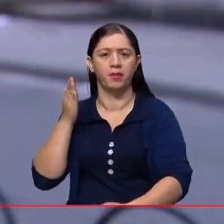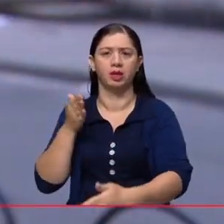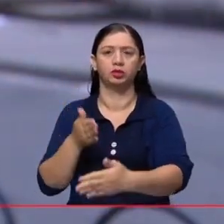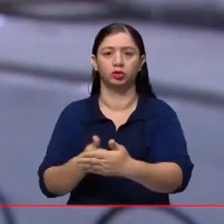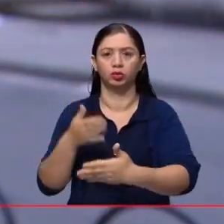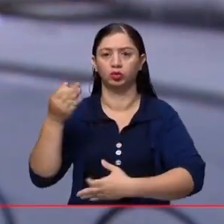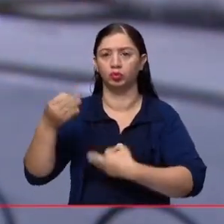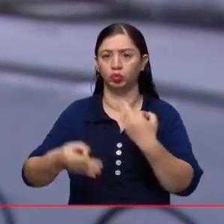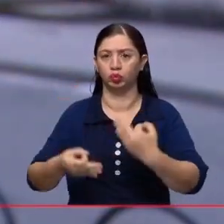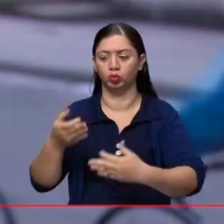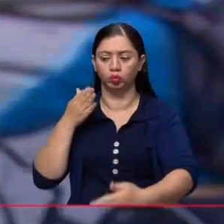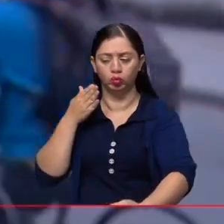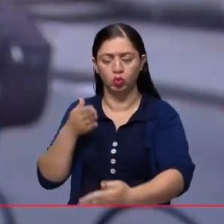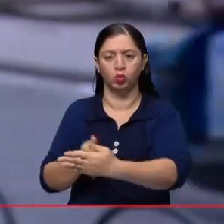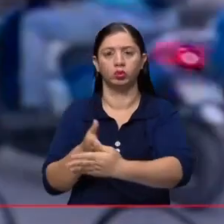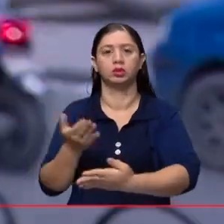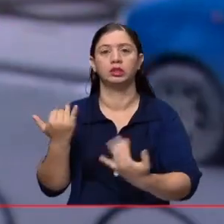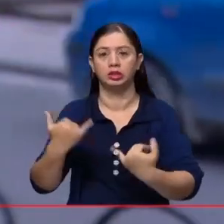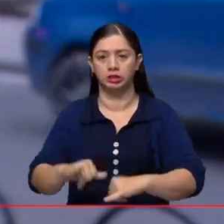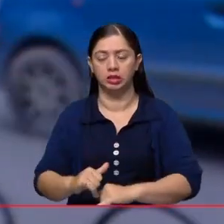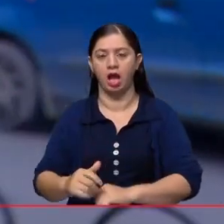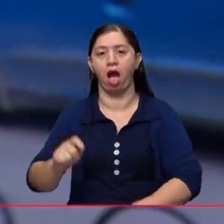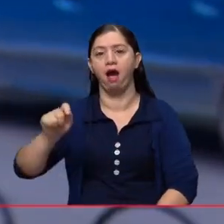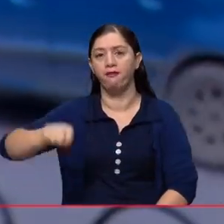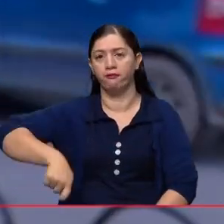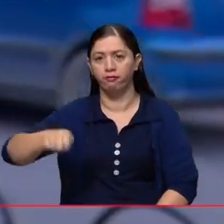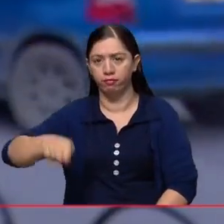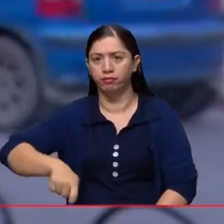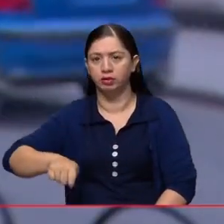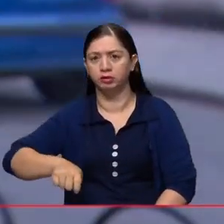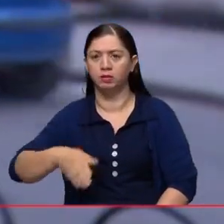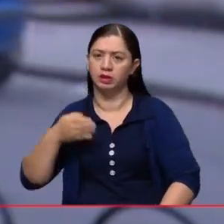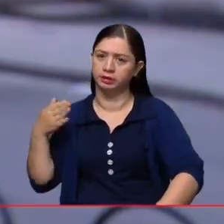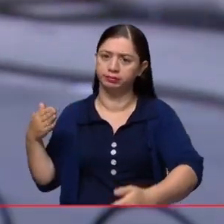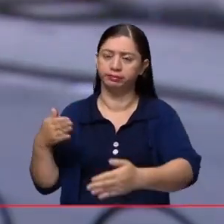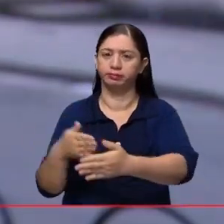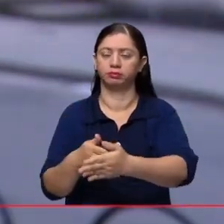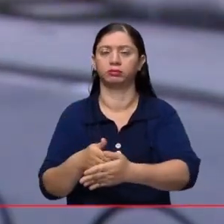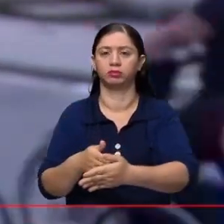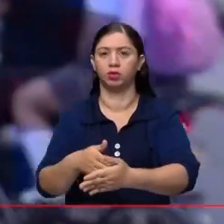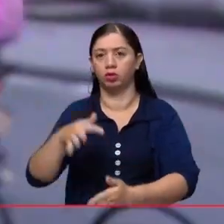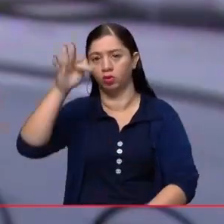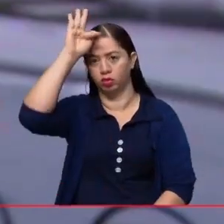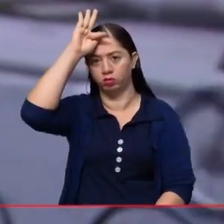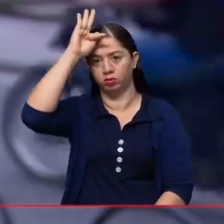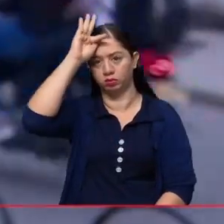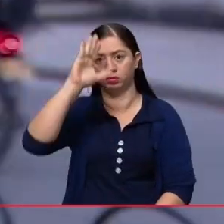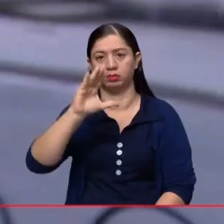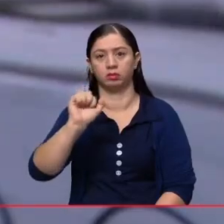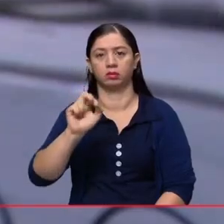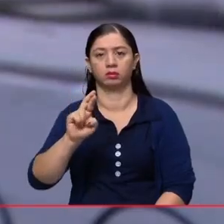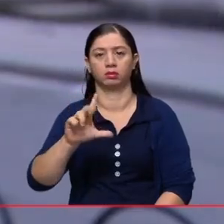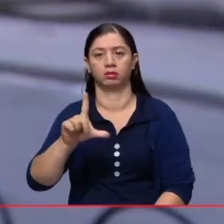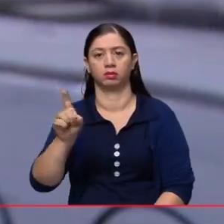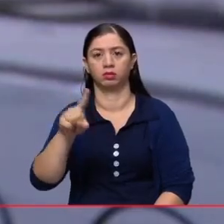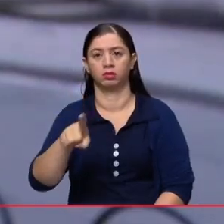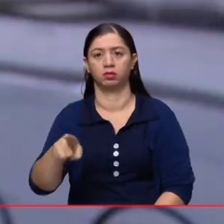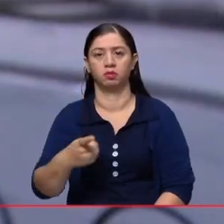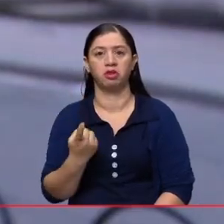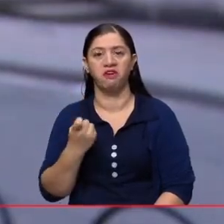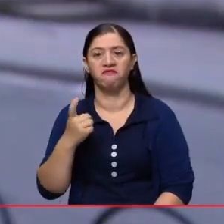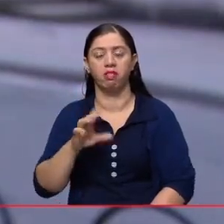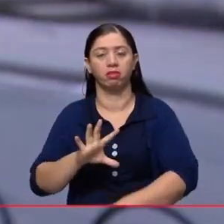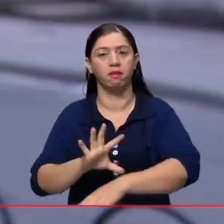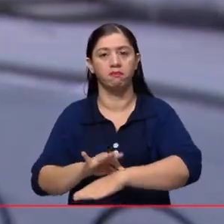estrados judiciales, ya contactó abogados para demandar al Hospital Carlos Holmes Trujillo por presunta